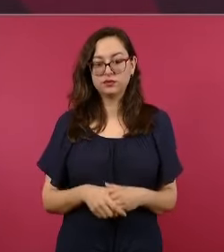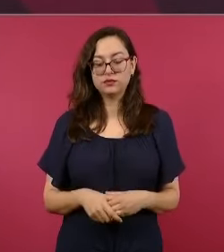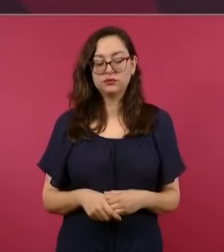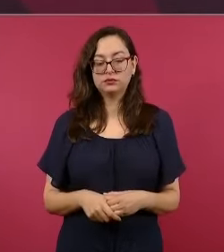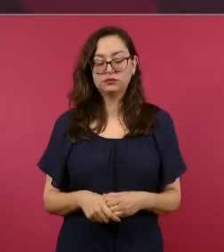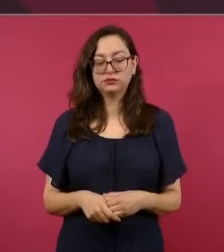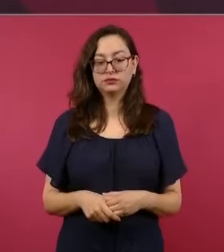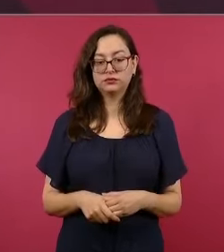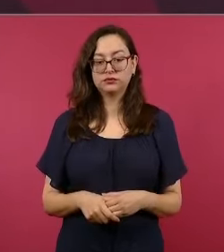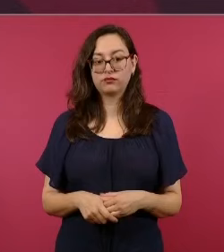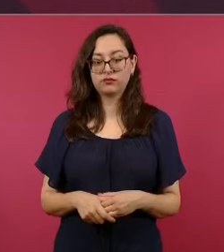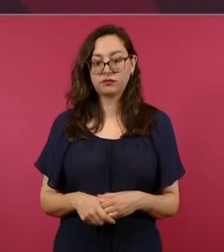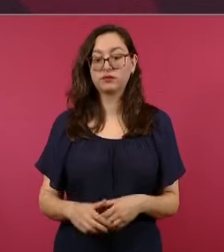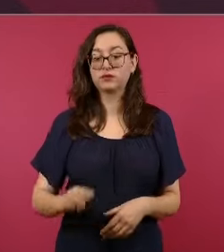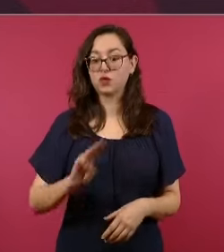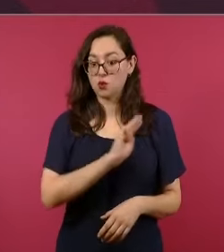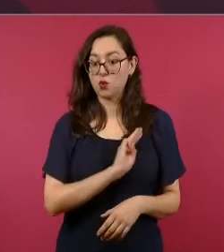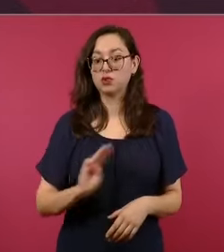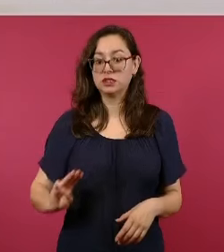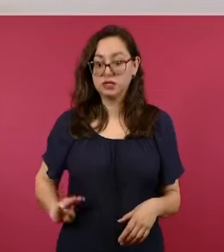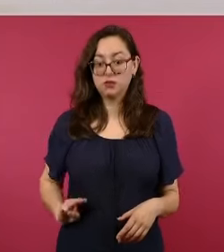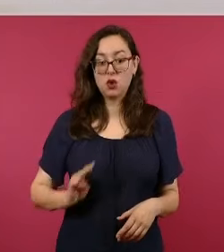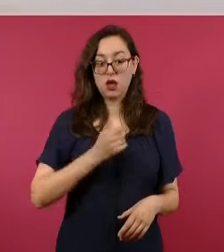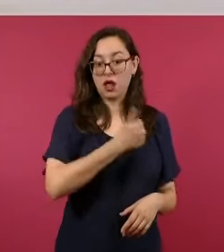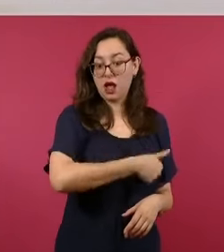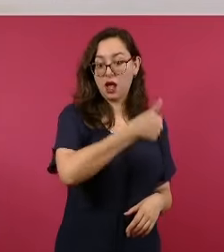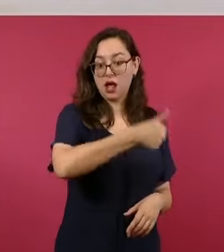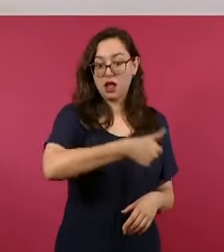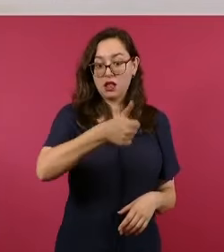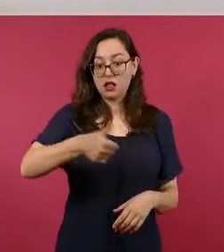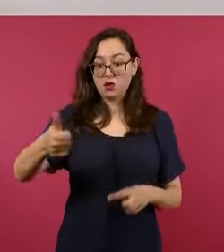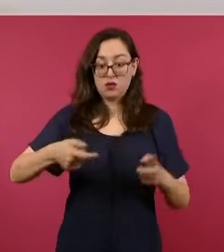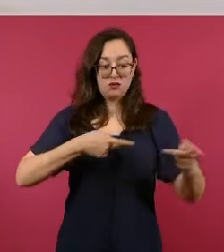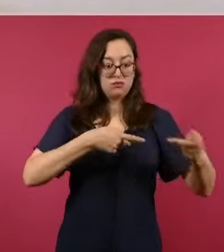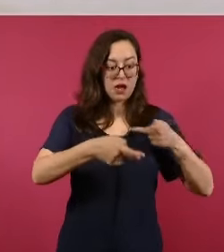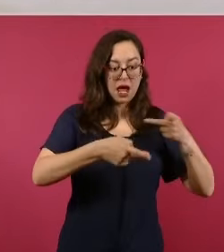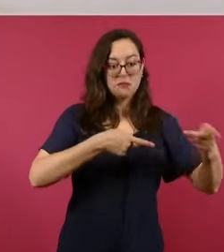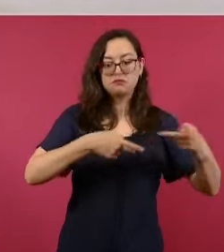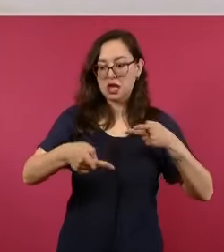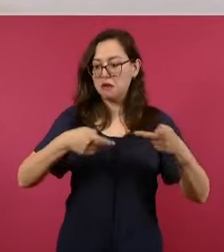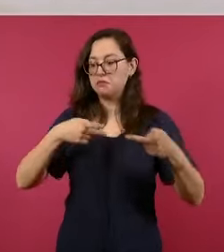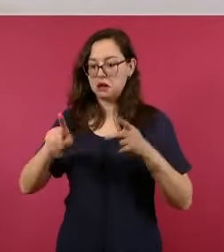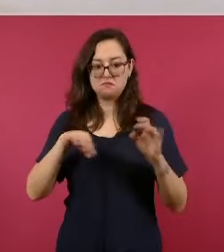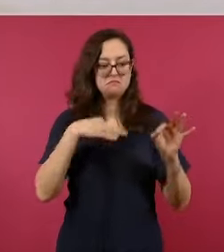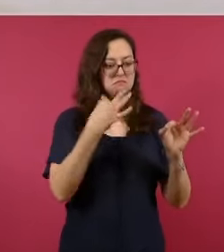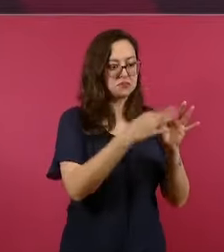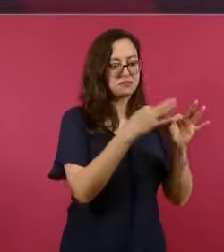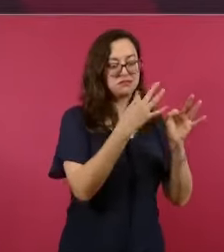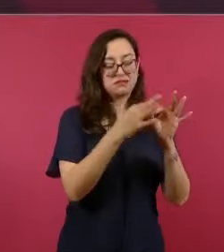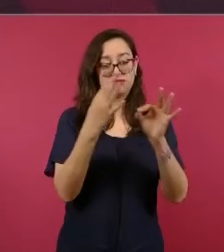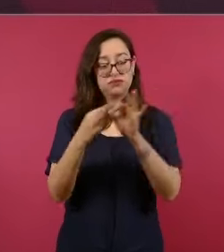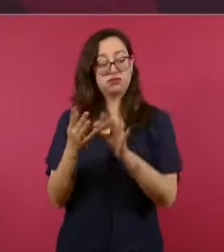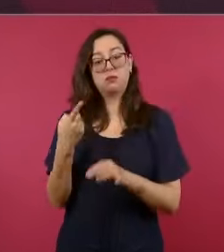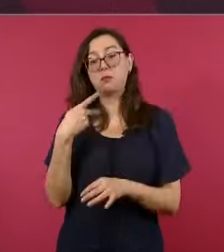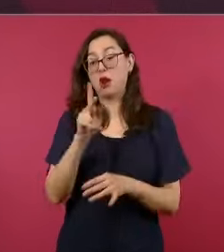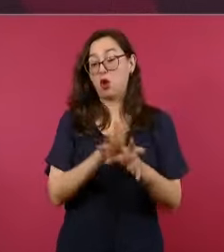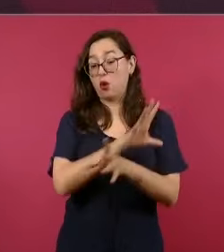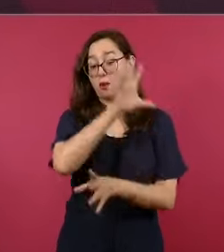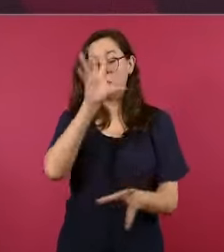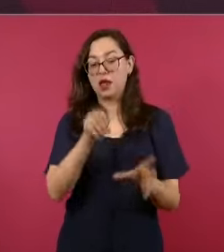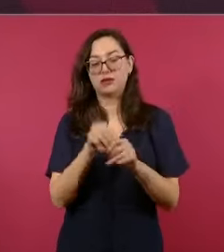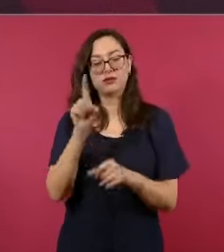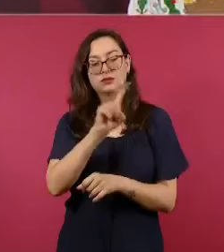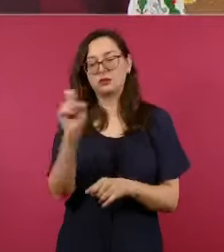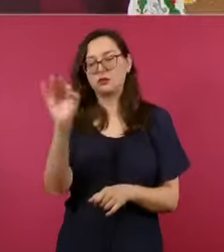municipios bastantes planes pero no vamos a alcanzar a tener en todos los municipios